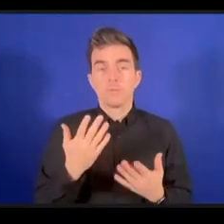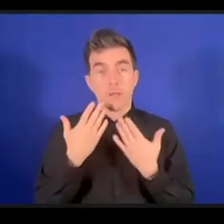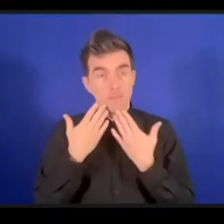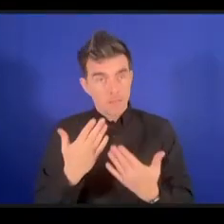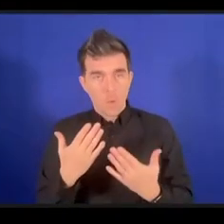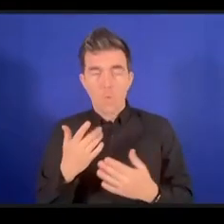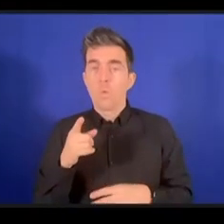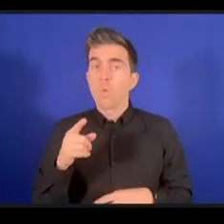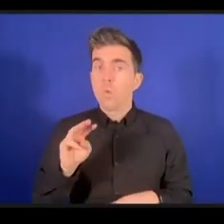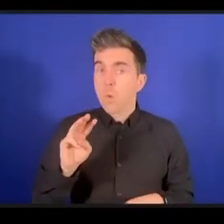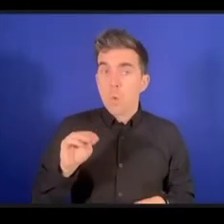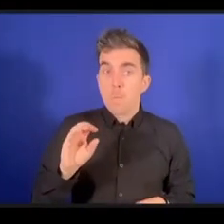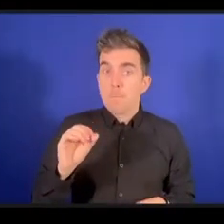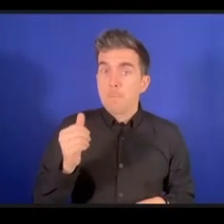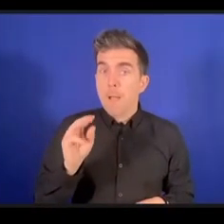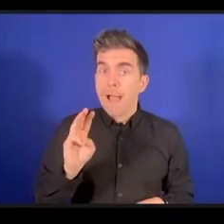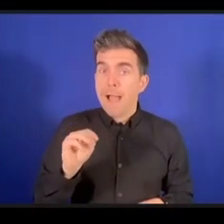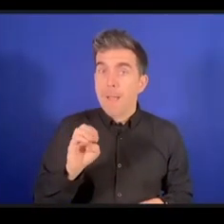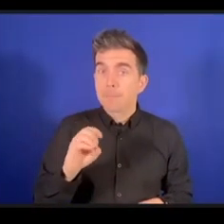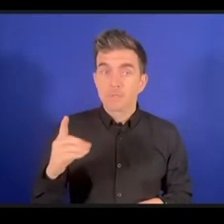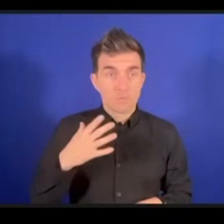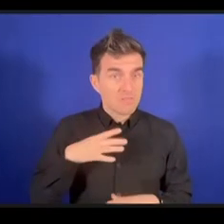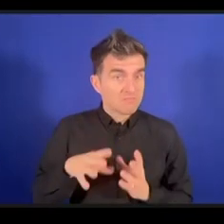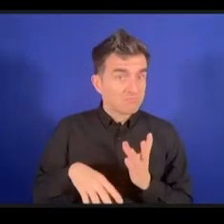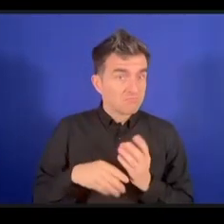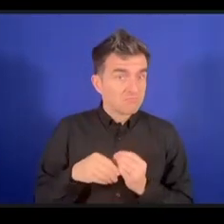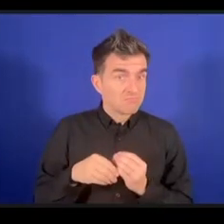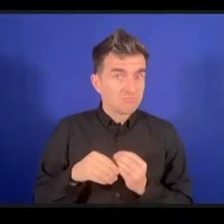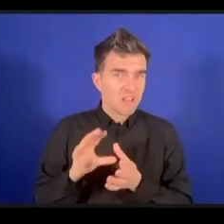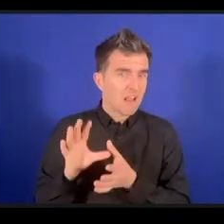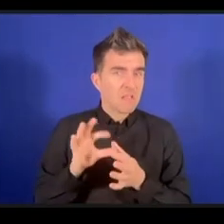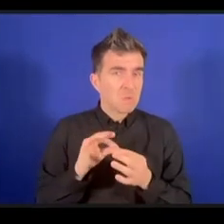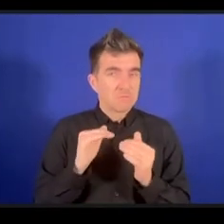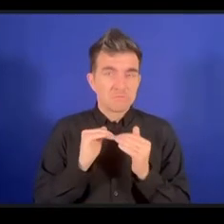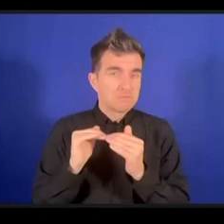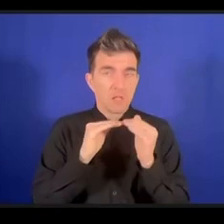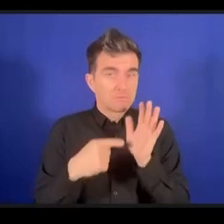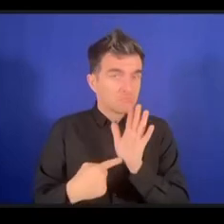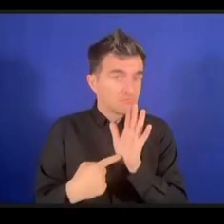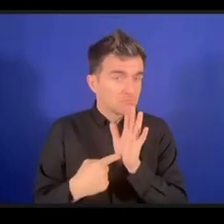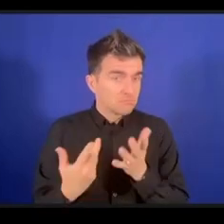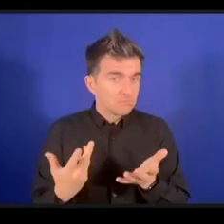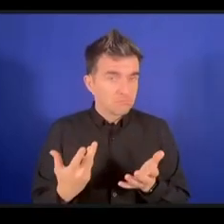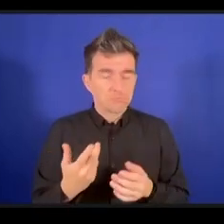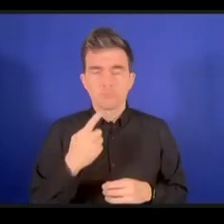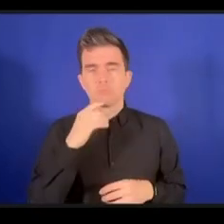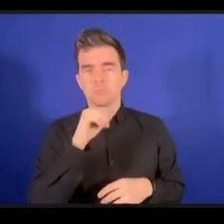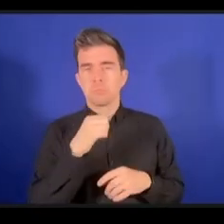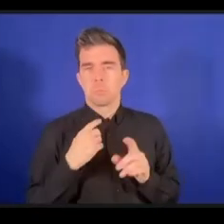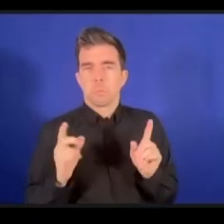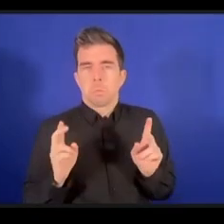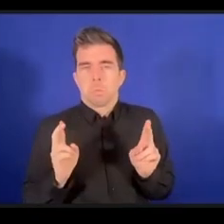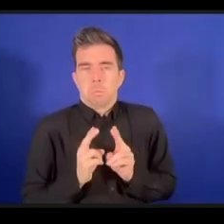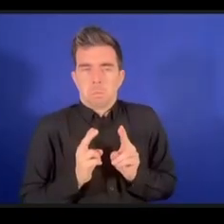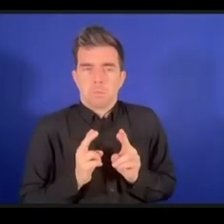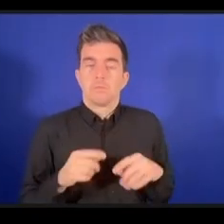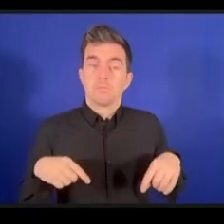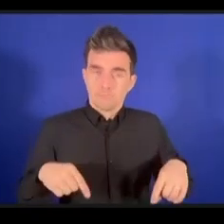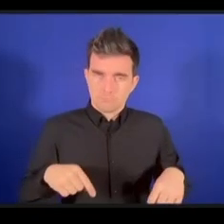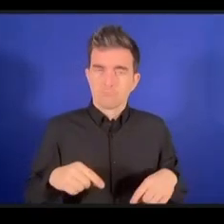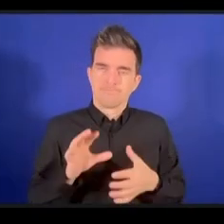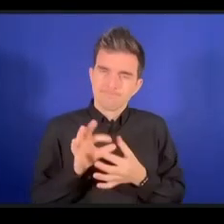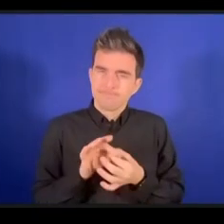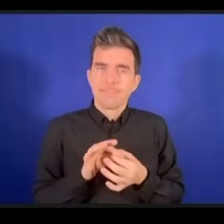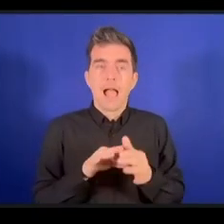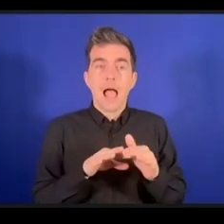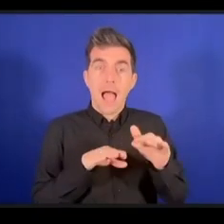Sí pues brevemente nosotros estamos en la comisión dinámica sobre accesibilidad y aquí